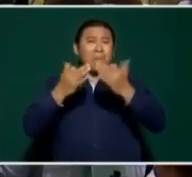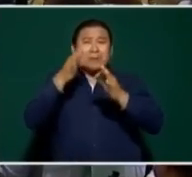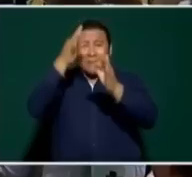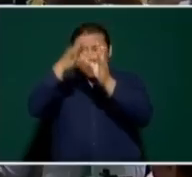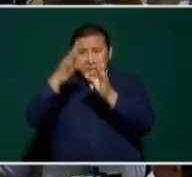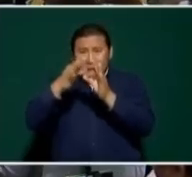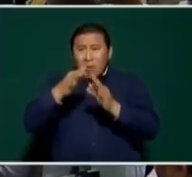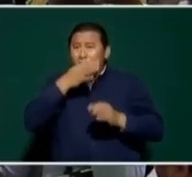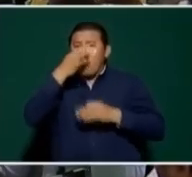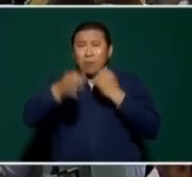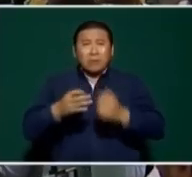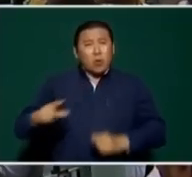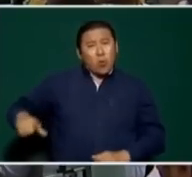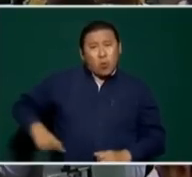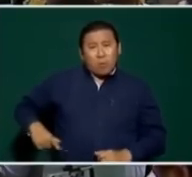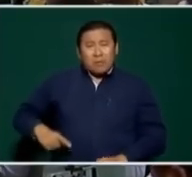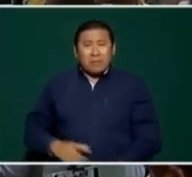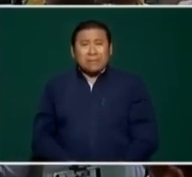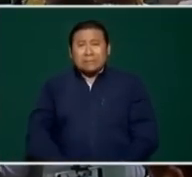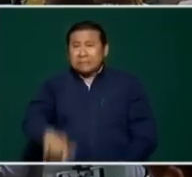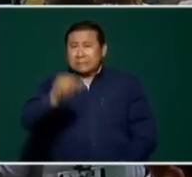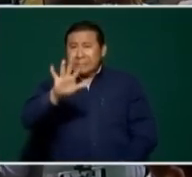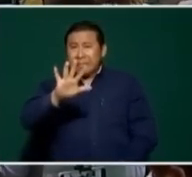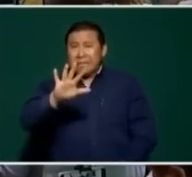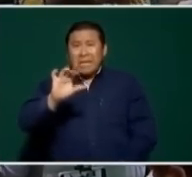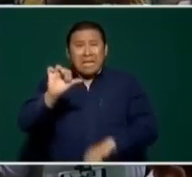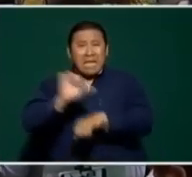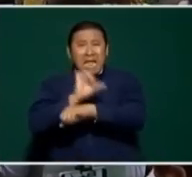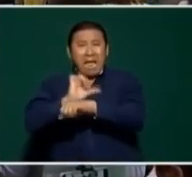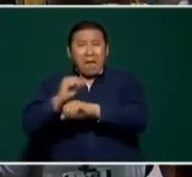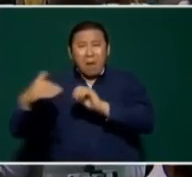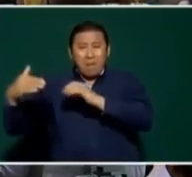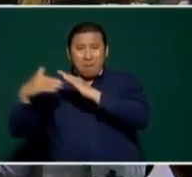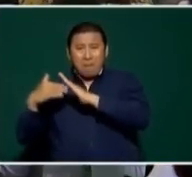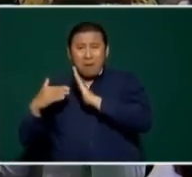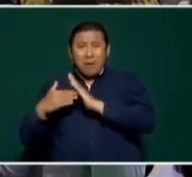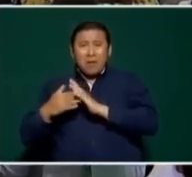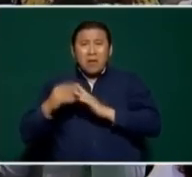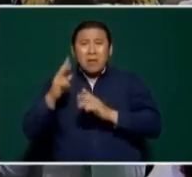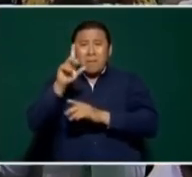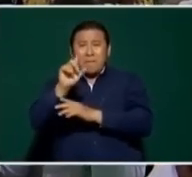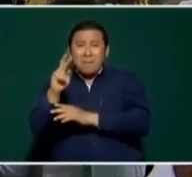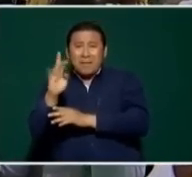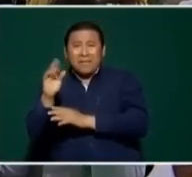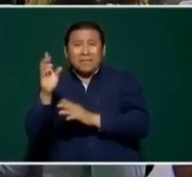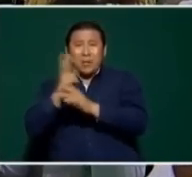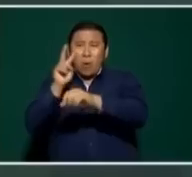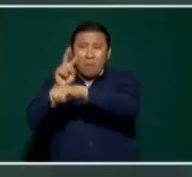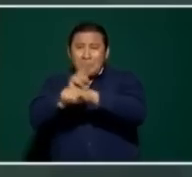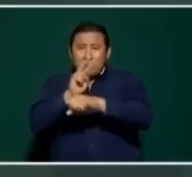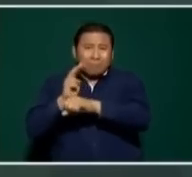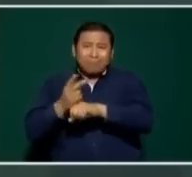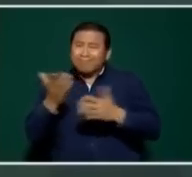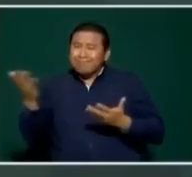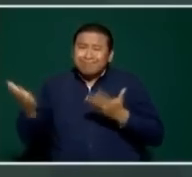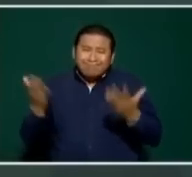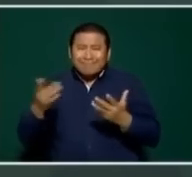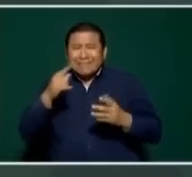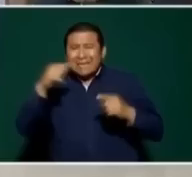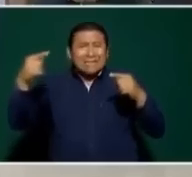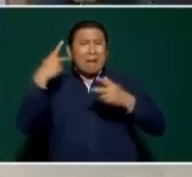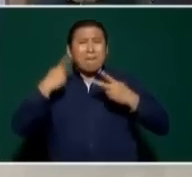datos. Seguridad del gobernador, 5 camionetas blindadas, 25 guardias personales. Pero eso es ya un asunto